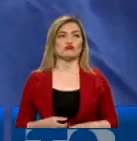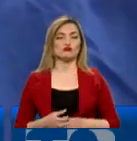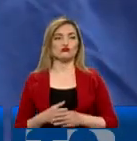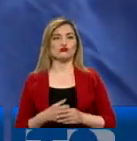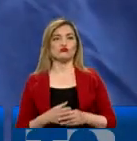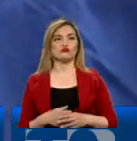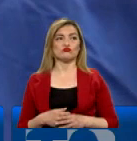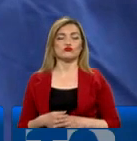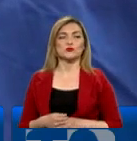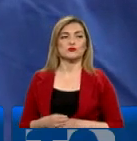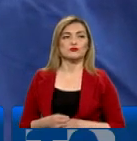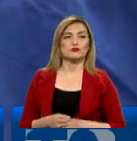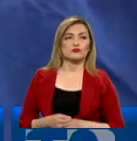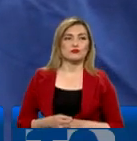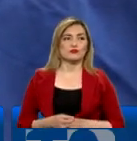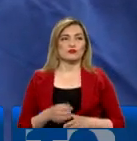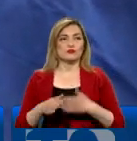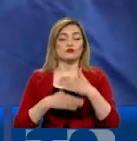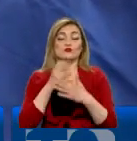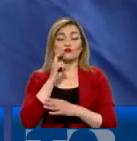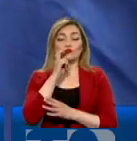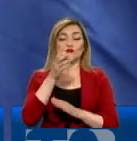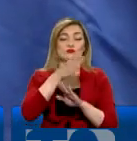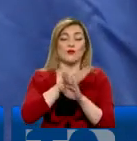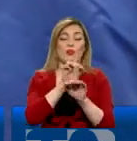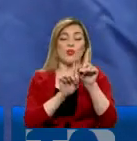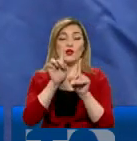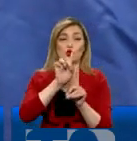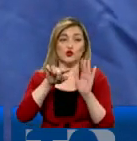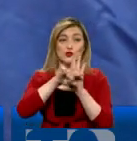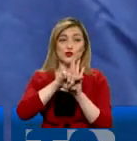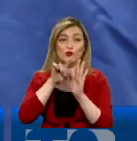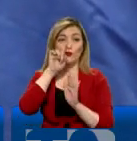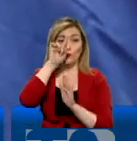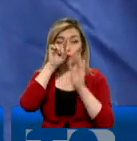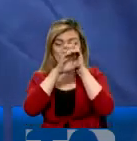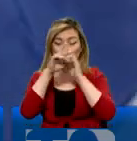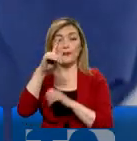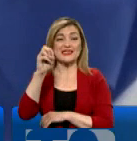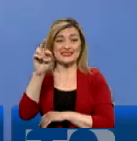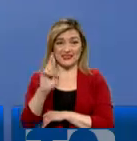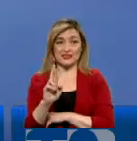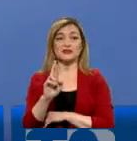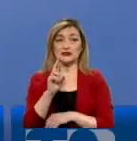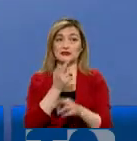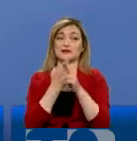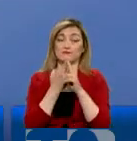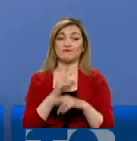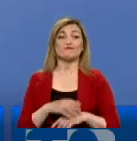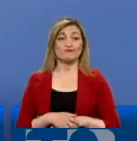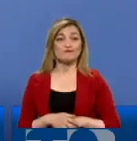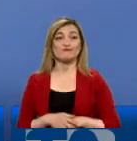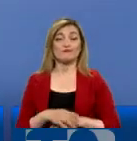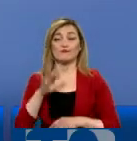redundancia. La medida establece que todos los turistas deben contar con un diagnóstico negativo de una prueba en tiempo real de PCR efectuada